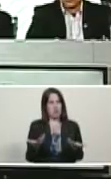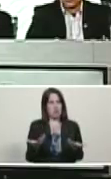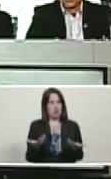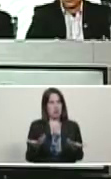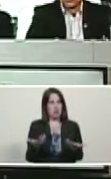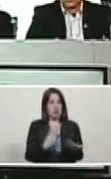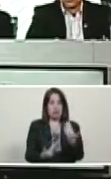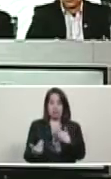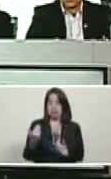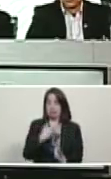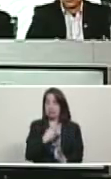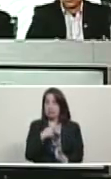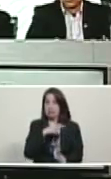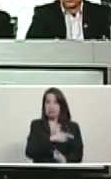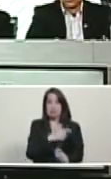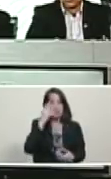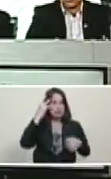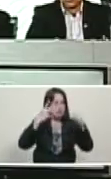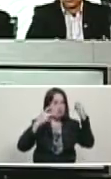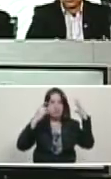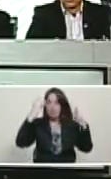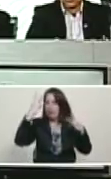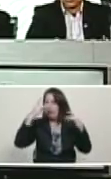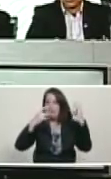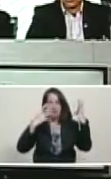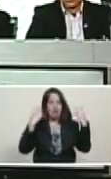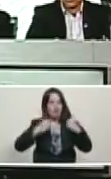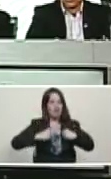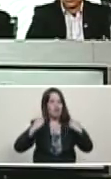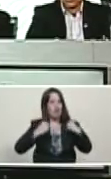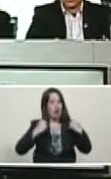son capaces de eso con los 'falsos positivos'